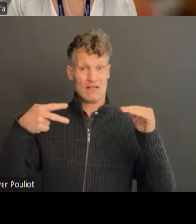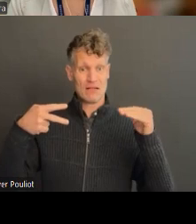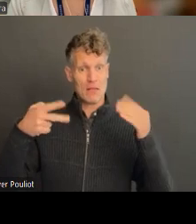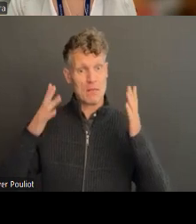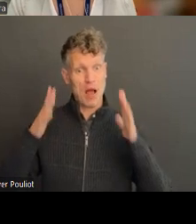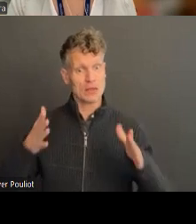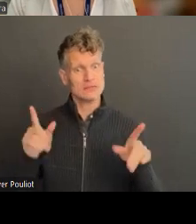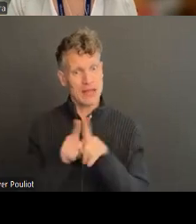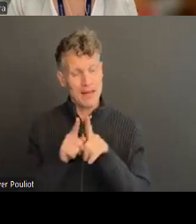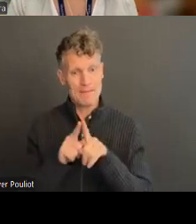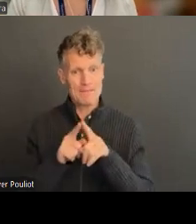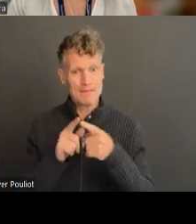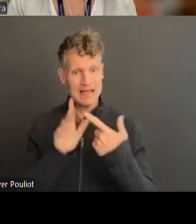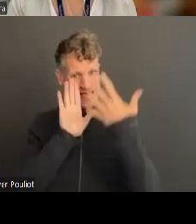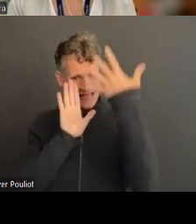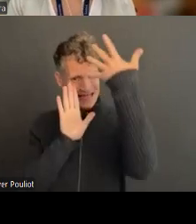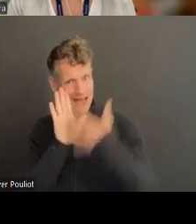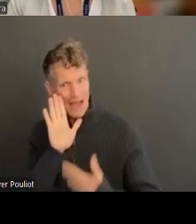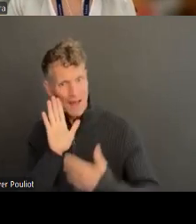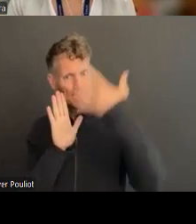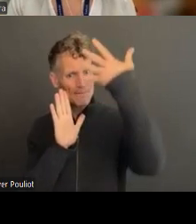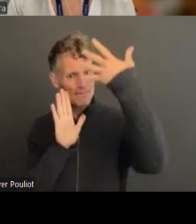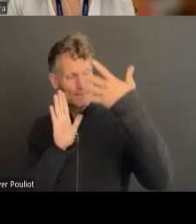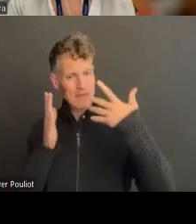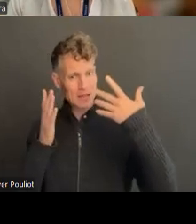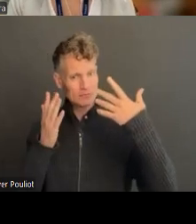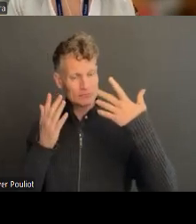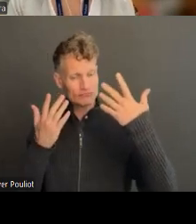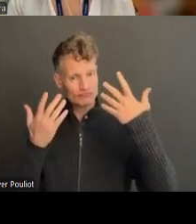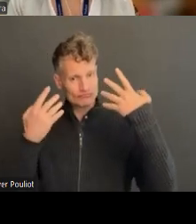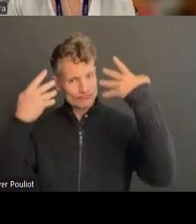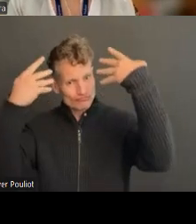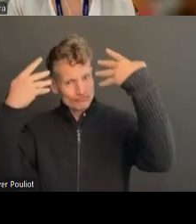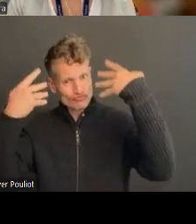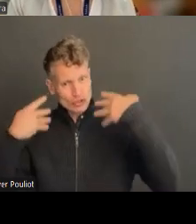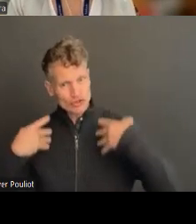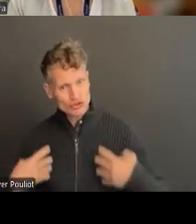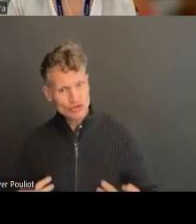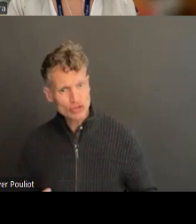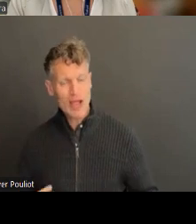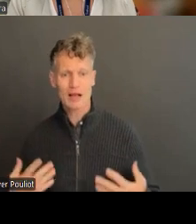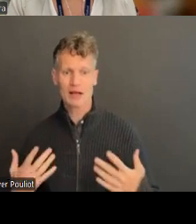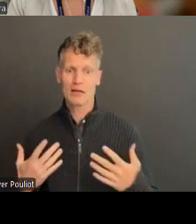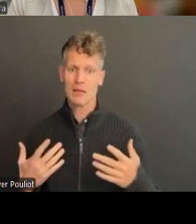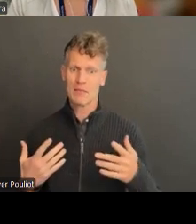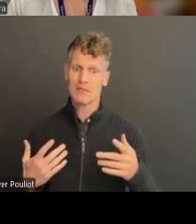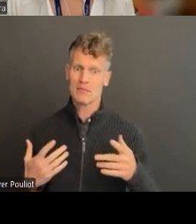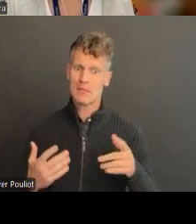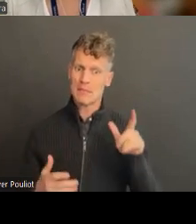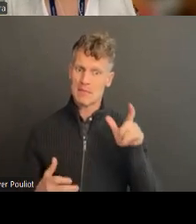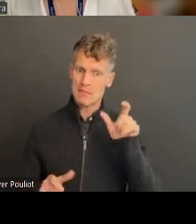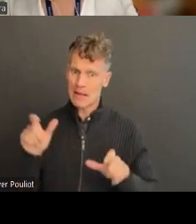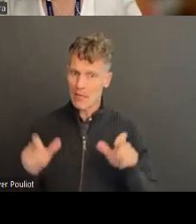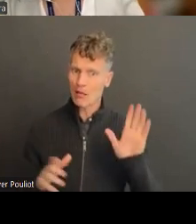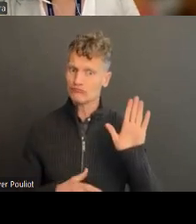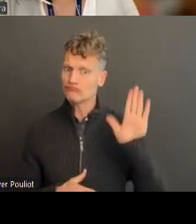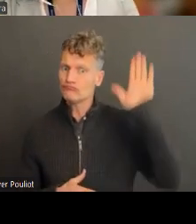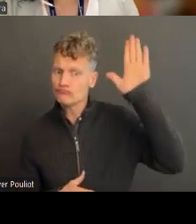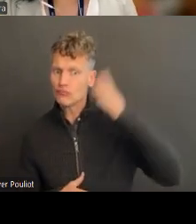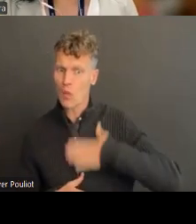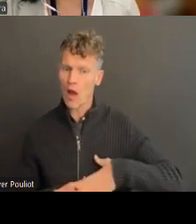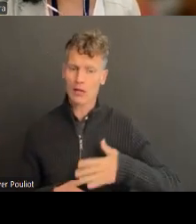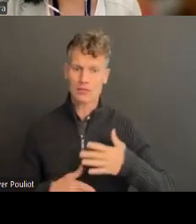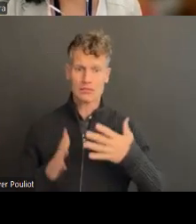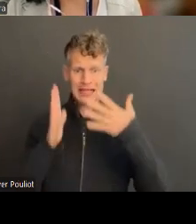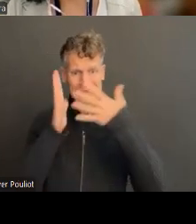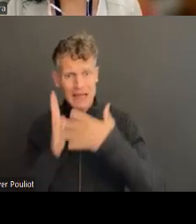sus exámenes, ¿cierto? Y que por lo tanto la detección va a ser oportuna para este problema de salud. Y en último lugar,